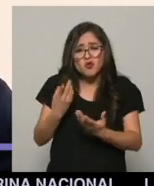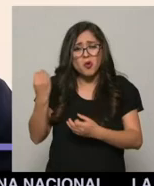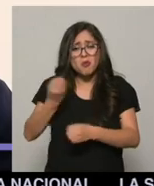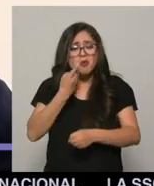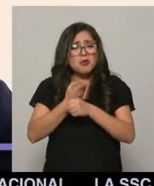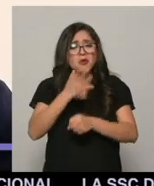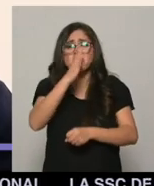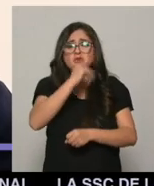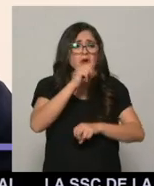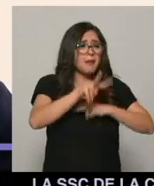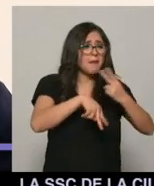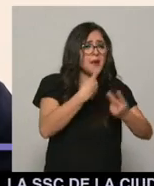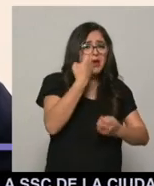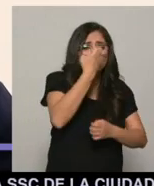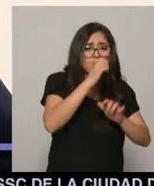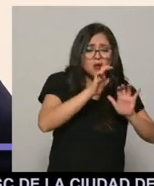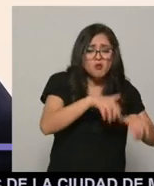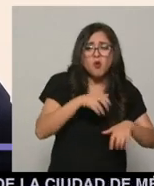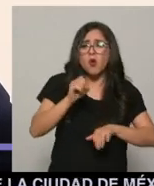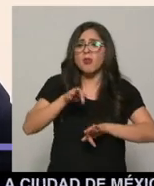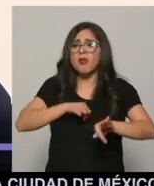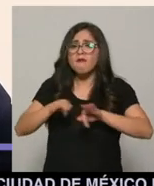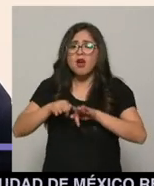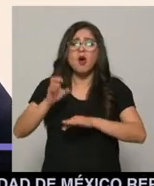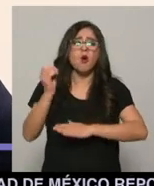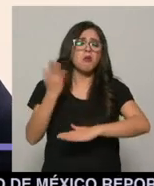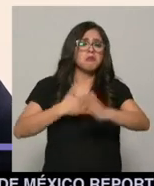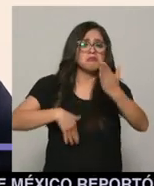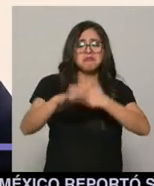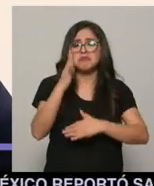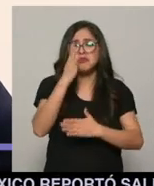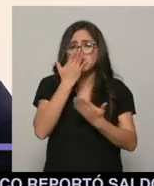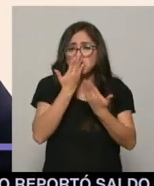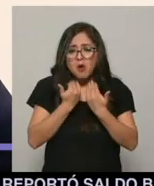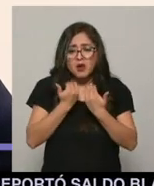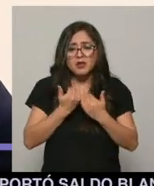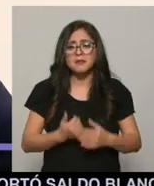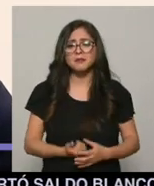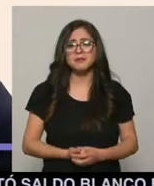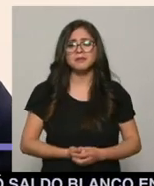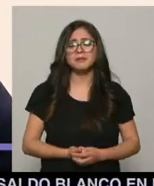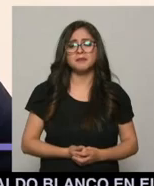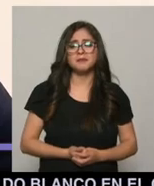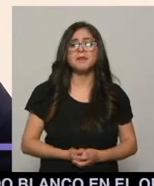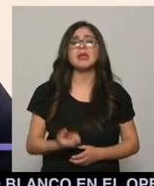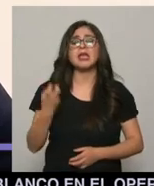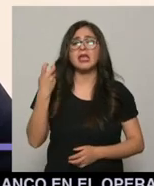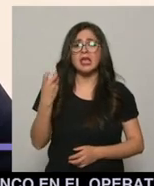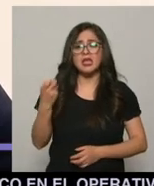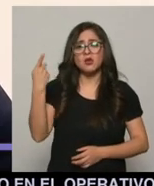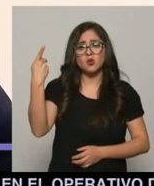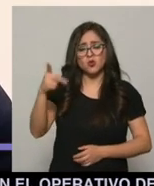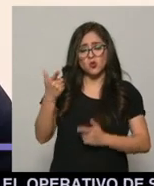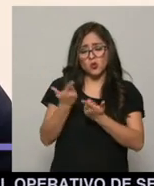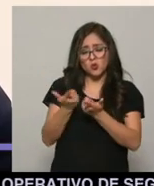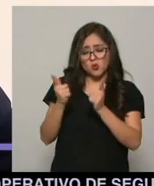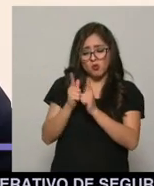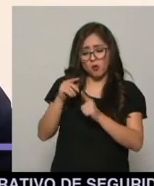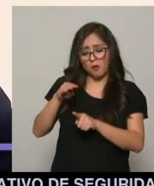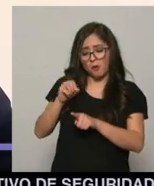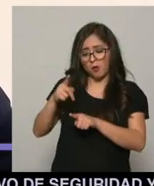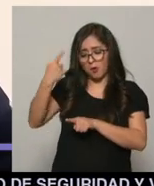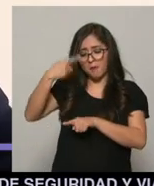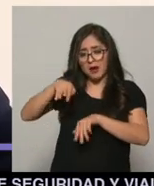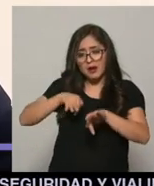ni de trabajar, ni de salir adelante. Es de lo que el modelo neoliberal desprecia, no solo a